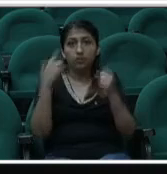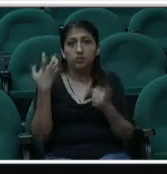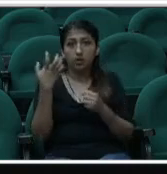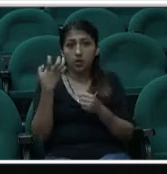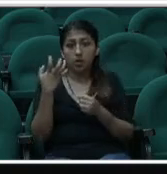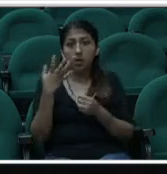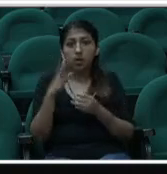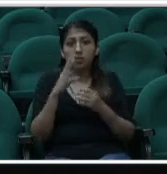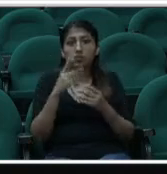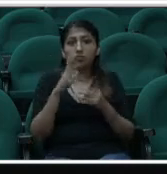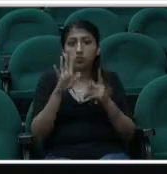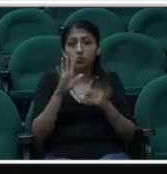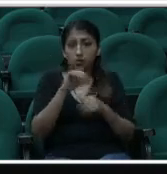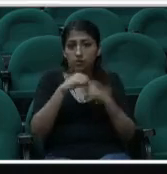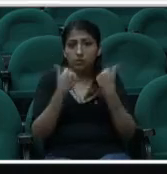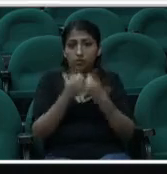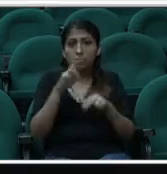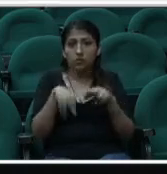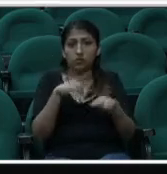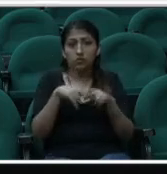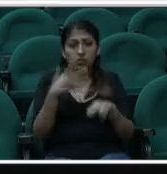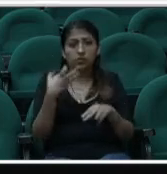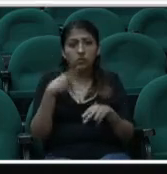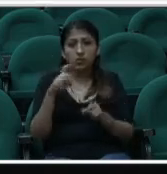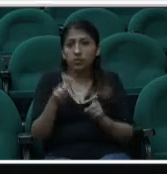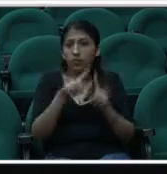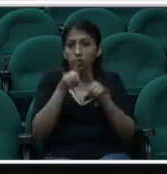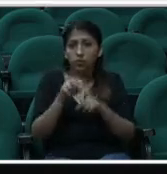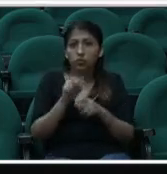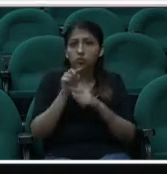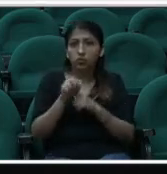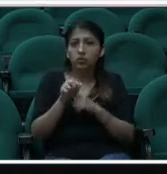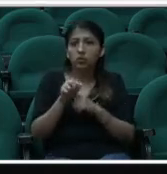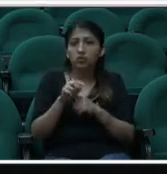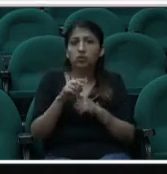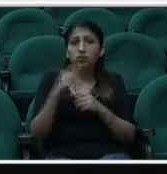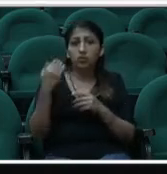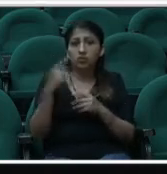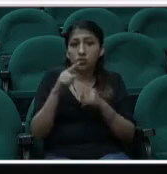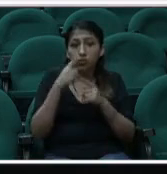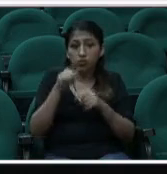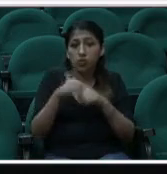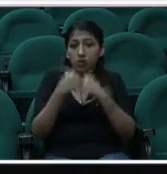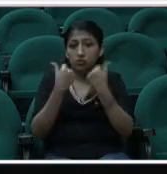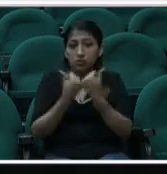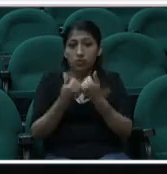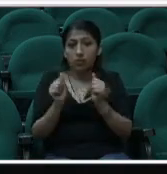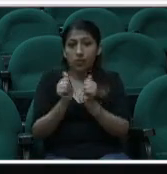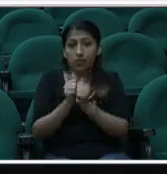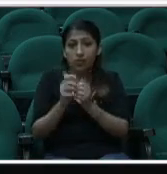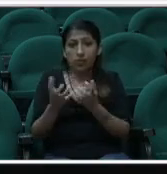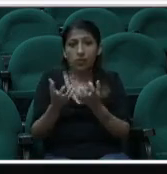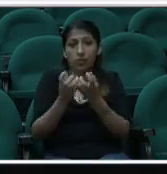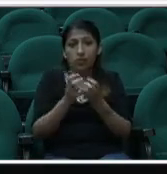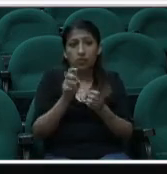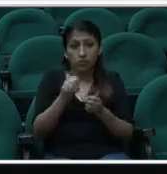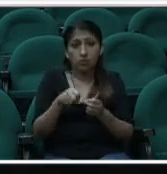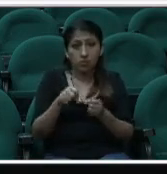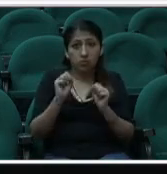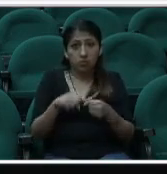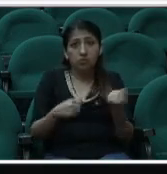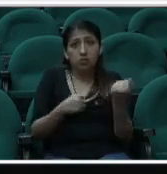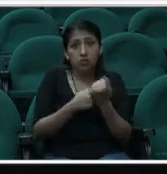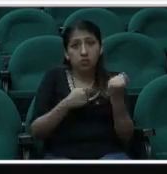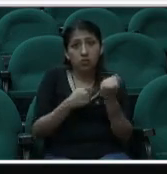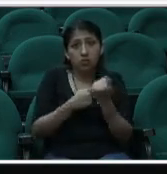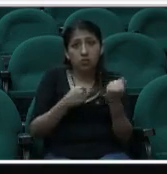impulsar como una reforma en la asamblea nacional yo quisiera consultarle usted en caso de que ustedes llega a la asamblea conjuntamente conmigo estaría dispuesta